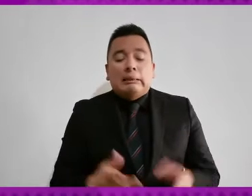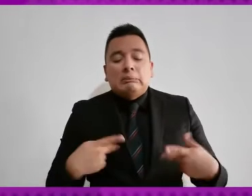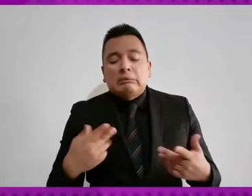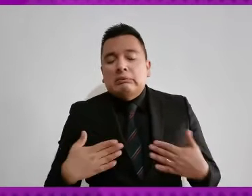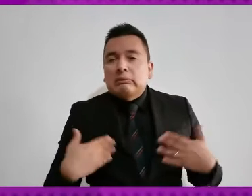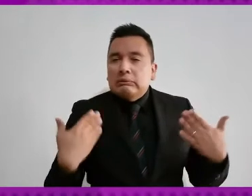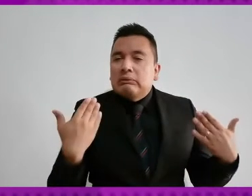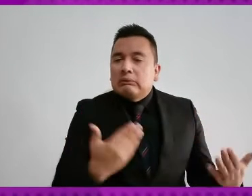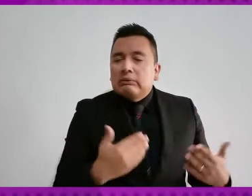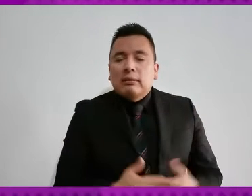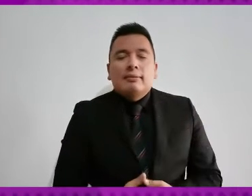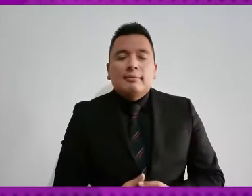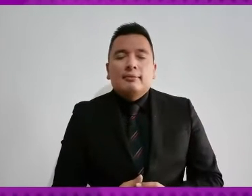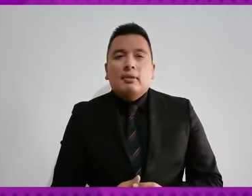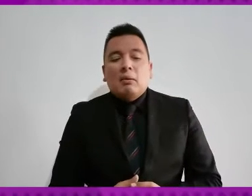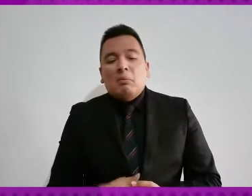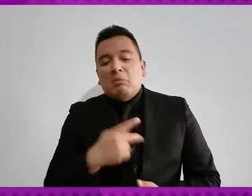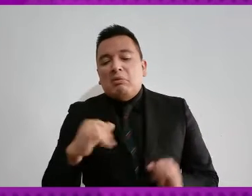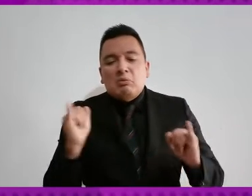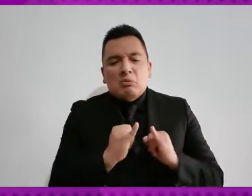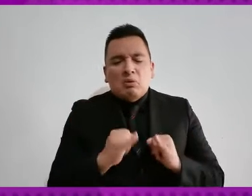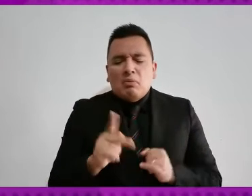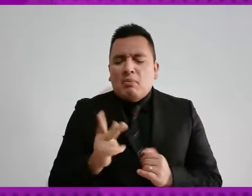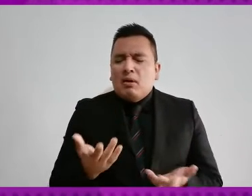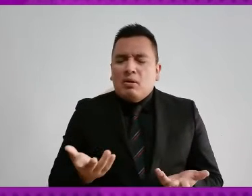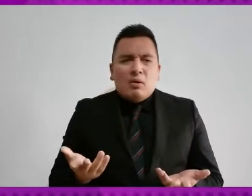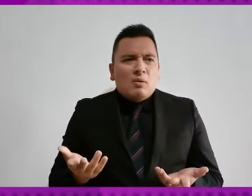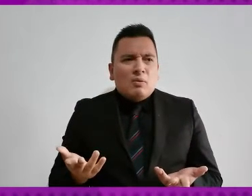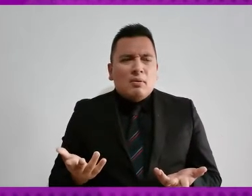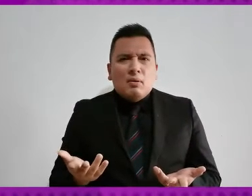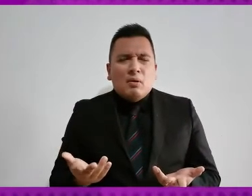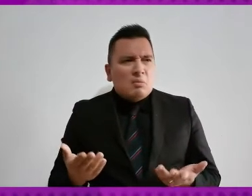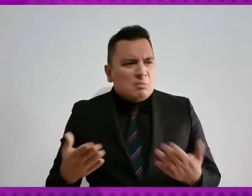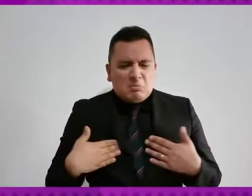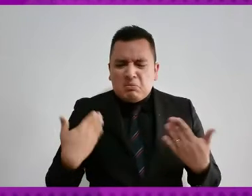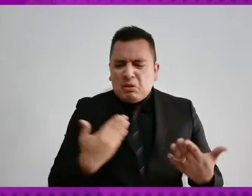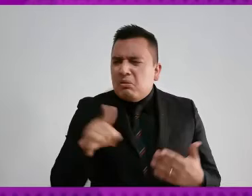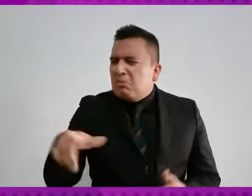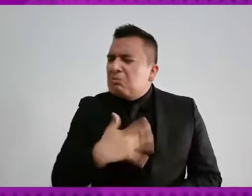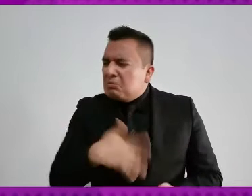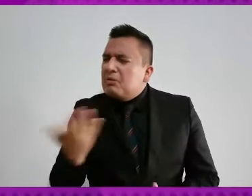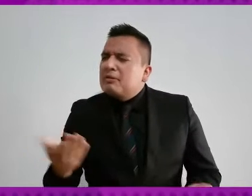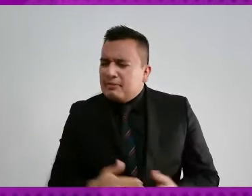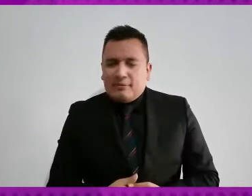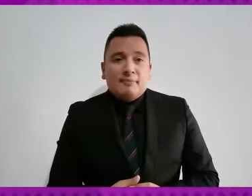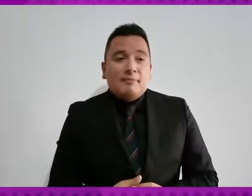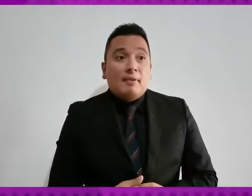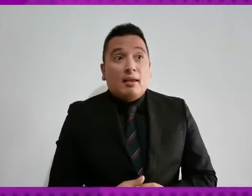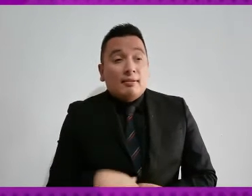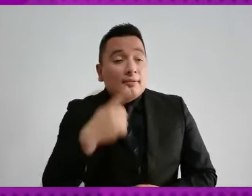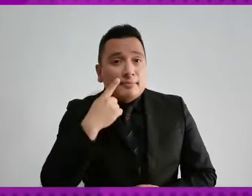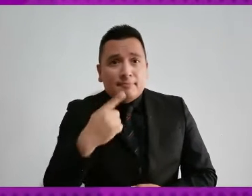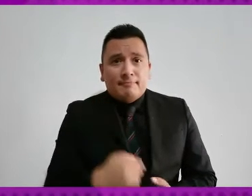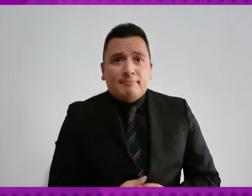del electorado en las instituciones. ¿Cómo se refleja esta confianza? ¿Cómo la define usted? Bueno,